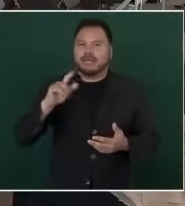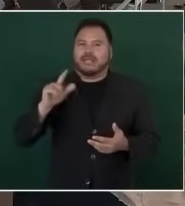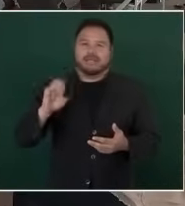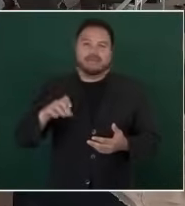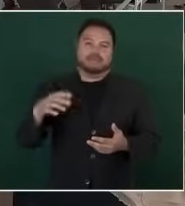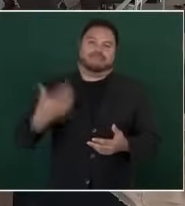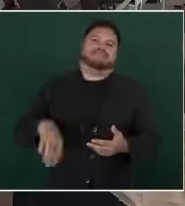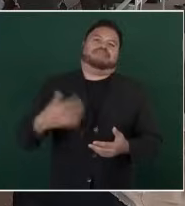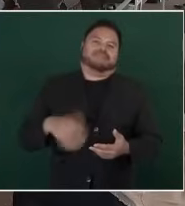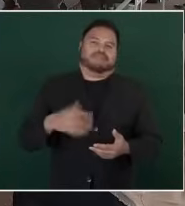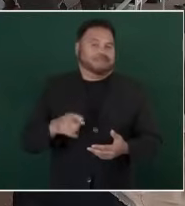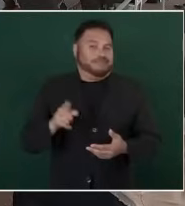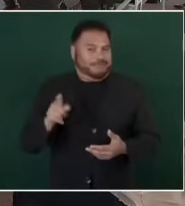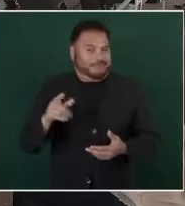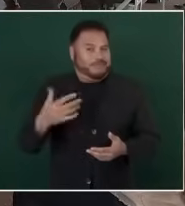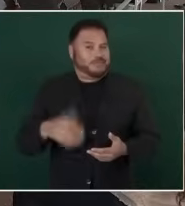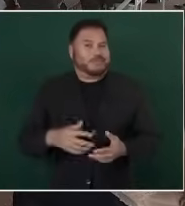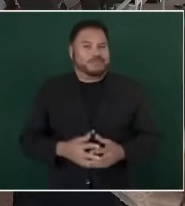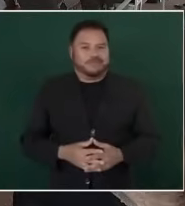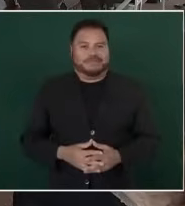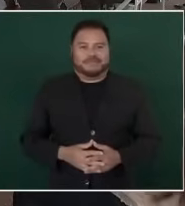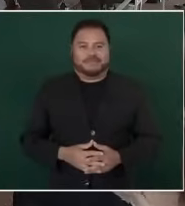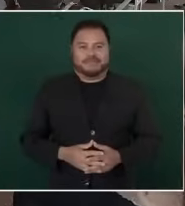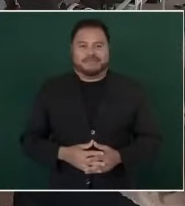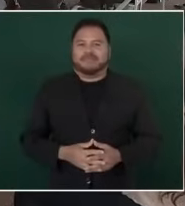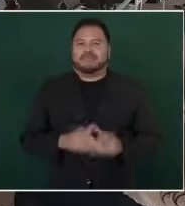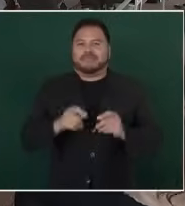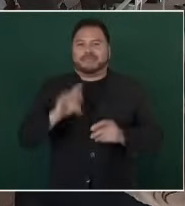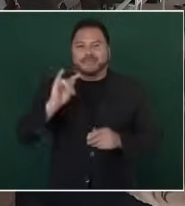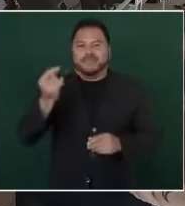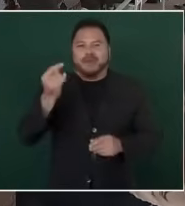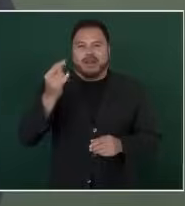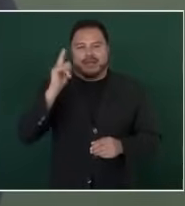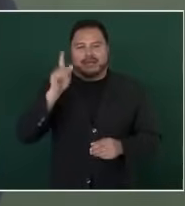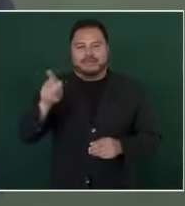tremendo primera base, ¿no?, de Tijuana, ¿va?